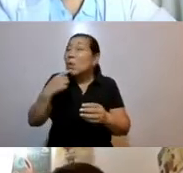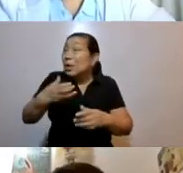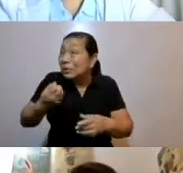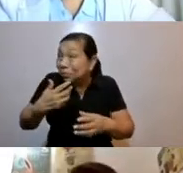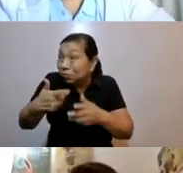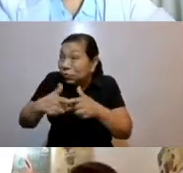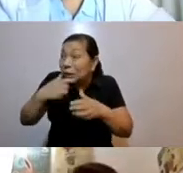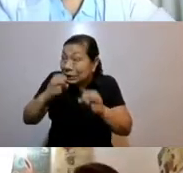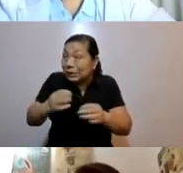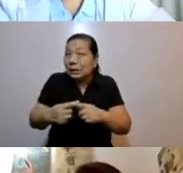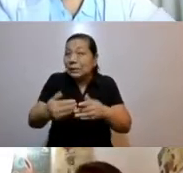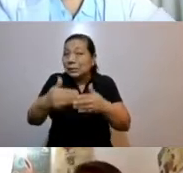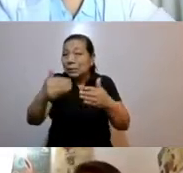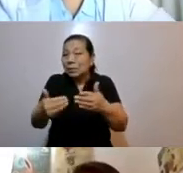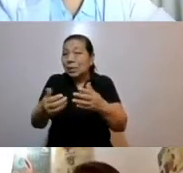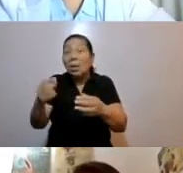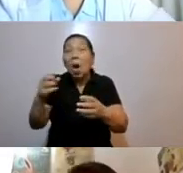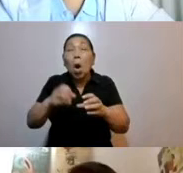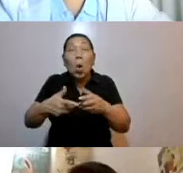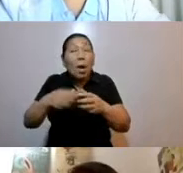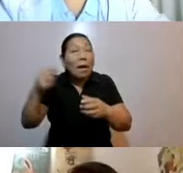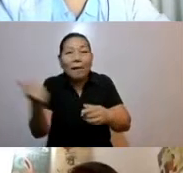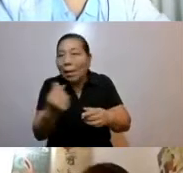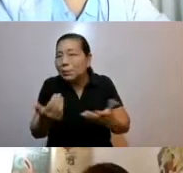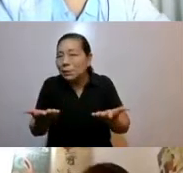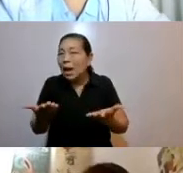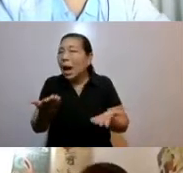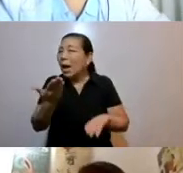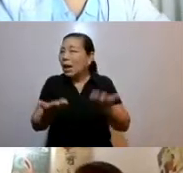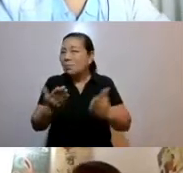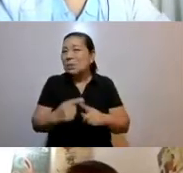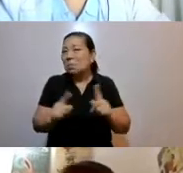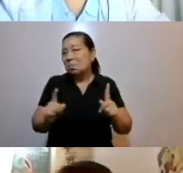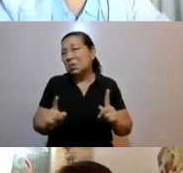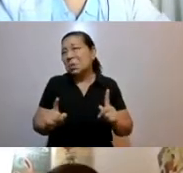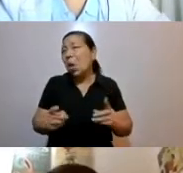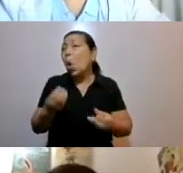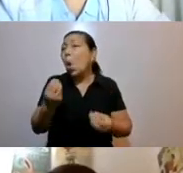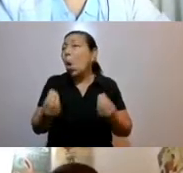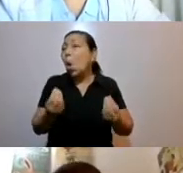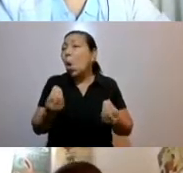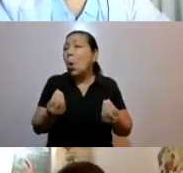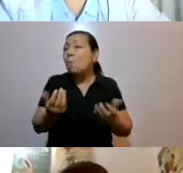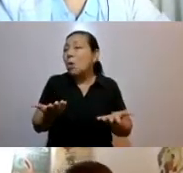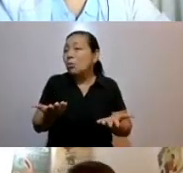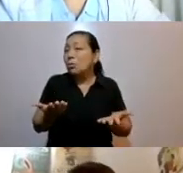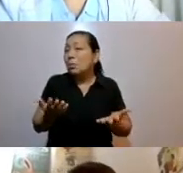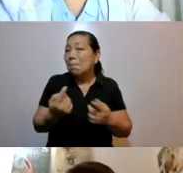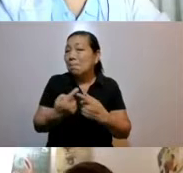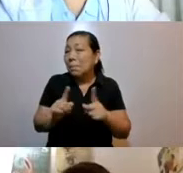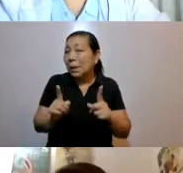orgasmo, y el orgasmo va bien rápido, que a veces pues, puede ser calificado como una virtud, sin